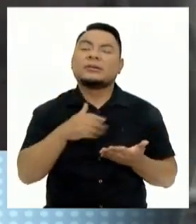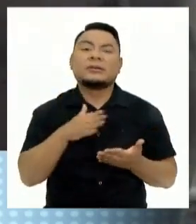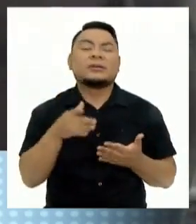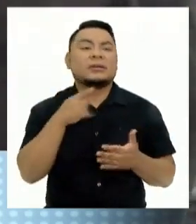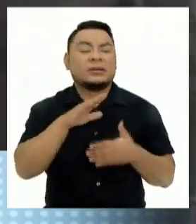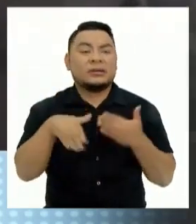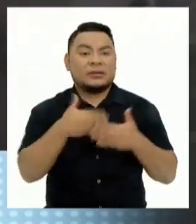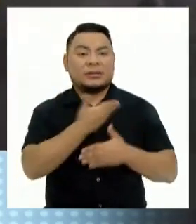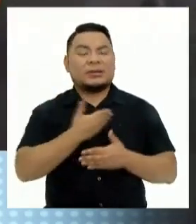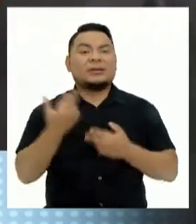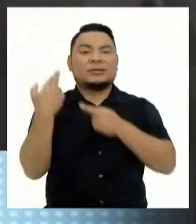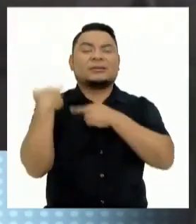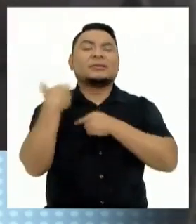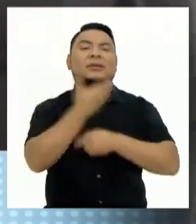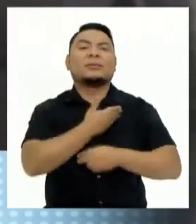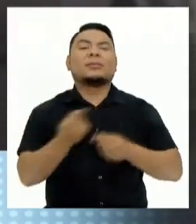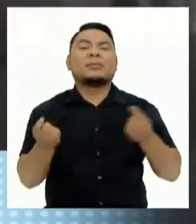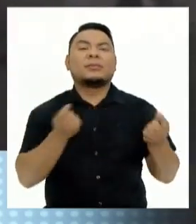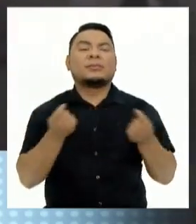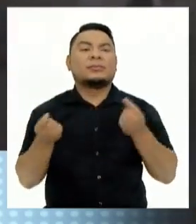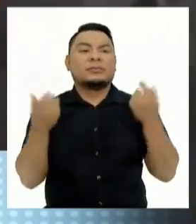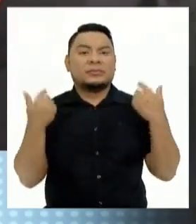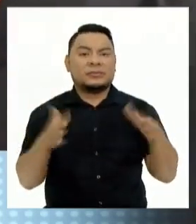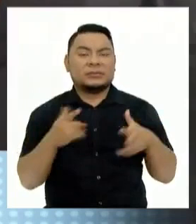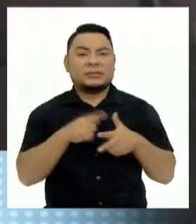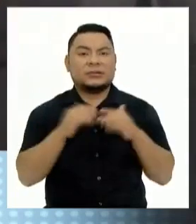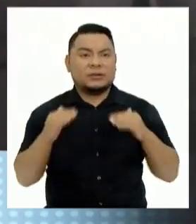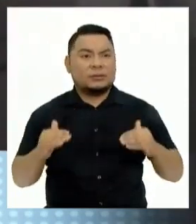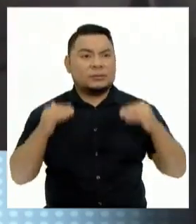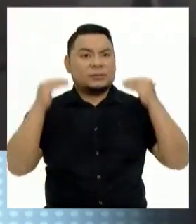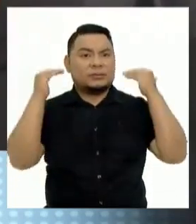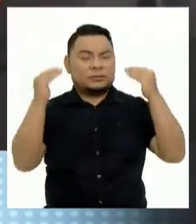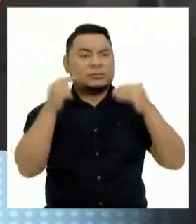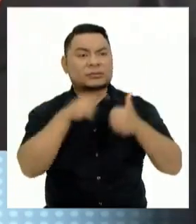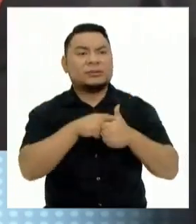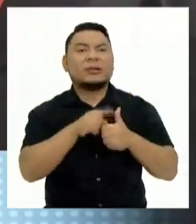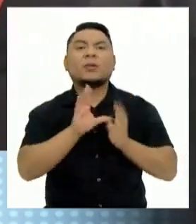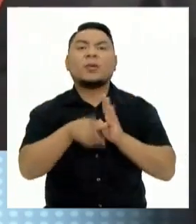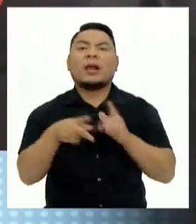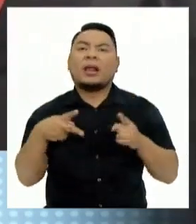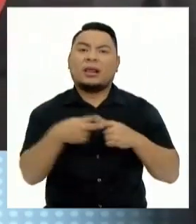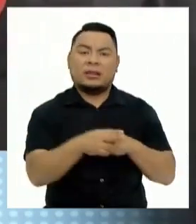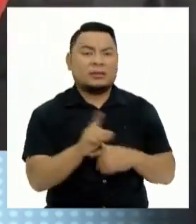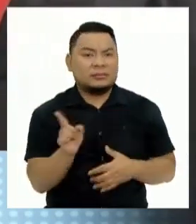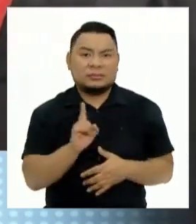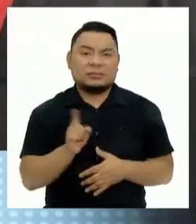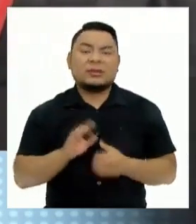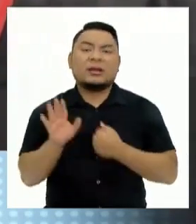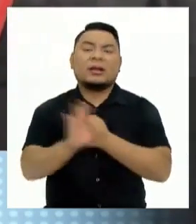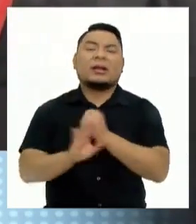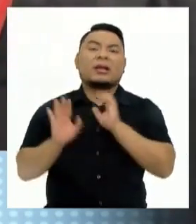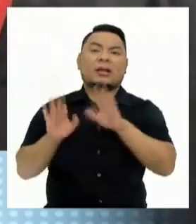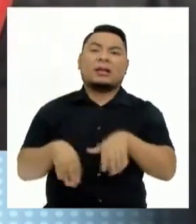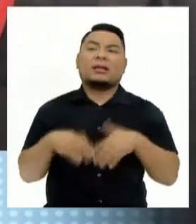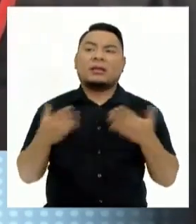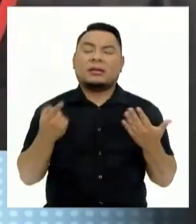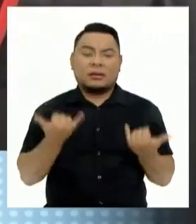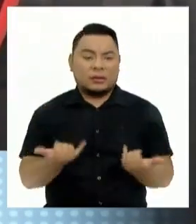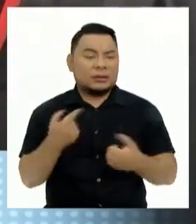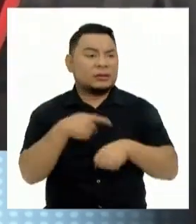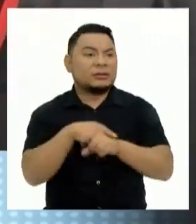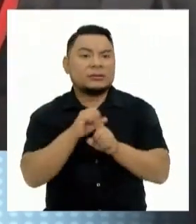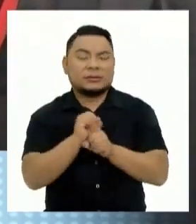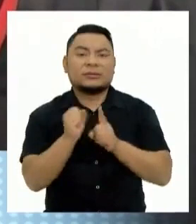ejercido el cargo de presidente de la República, que es la más alta investidura, desprotegido frente a una